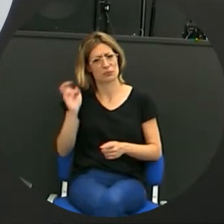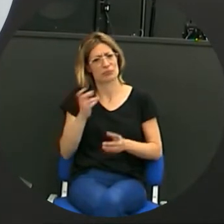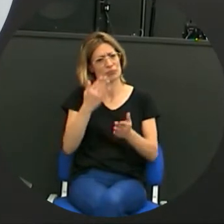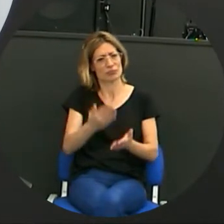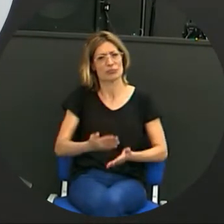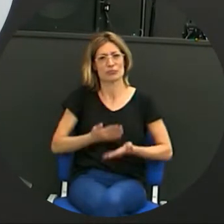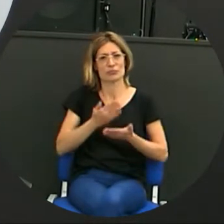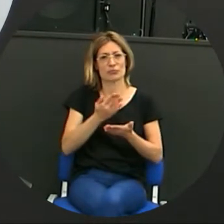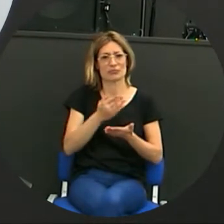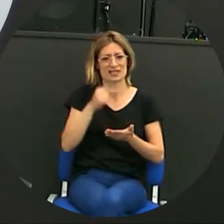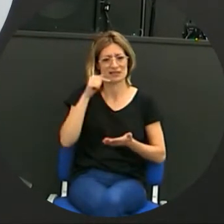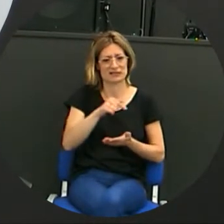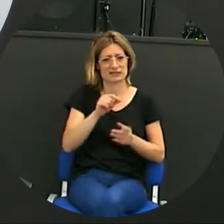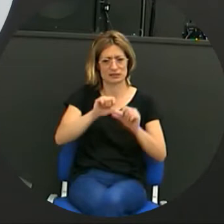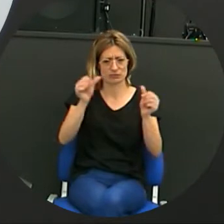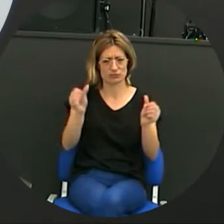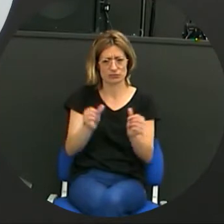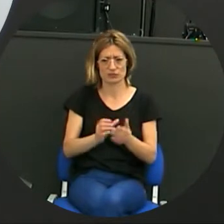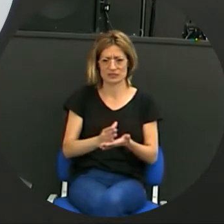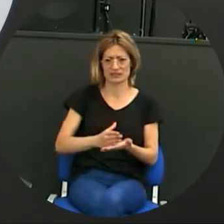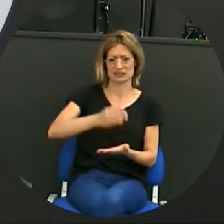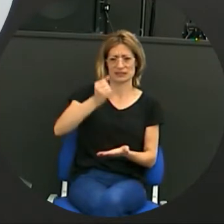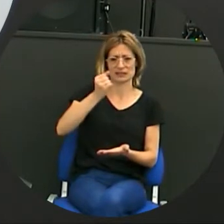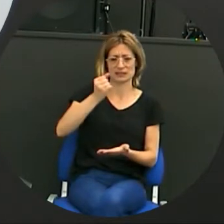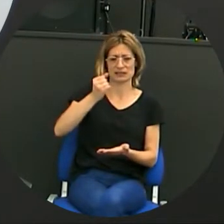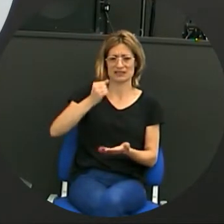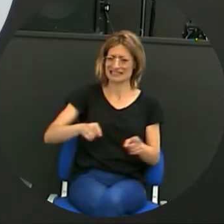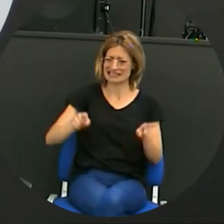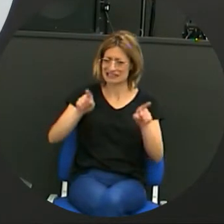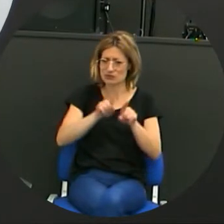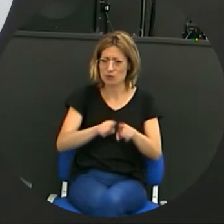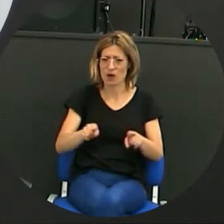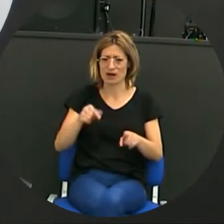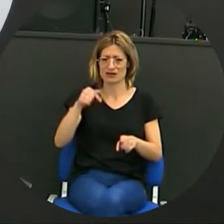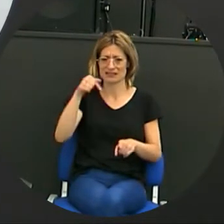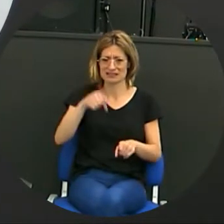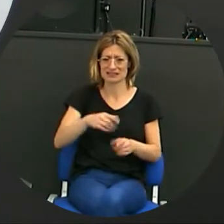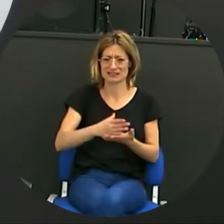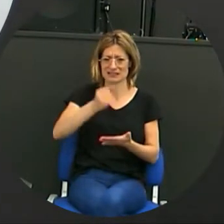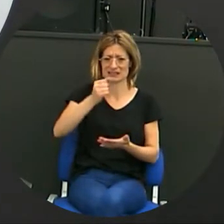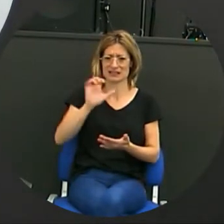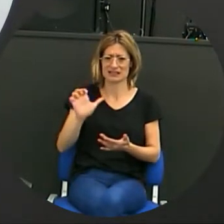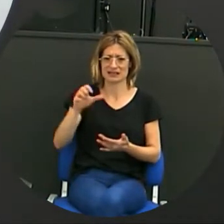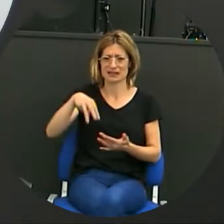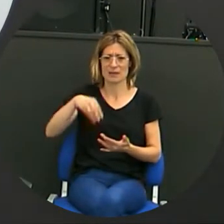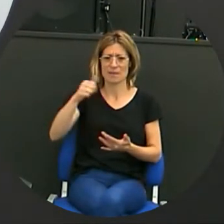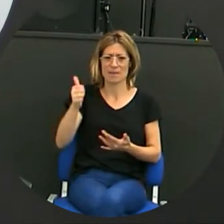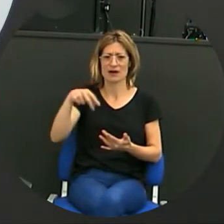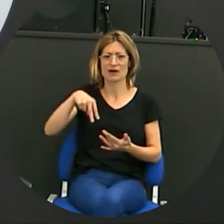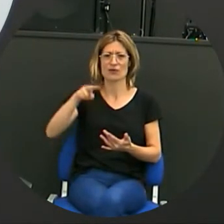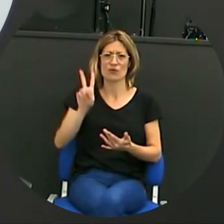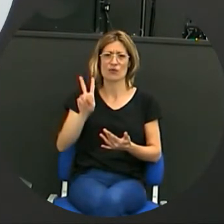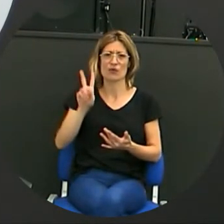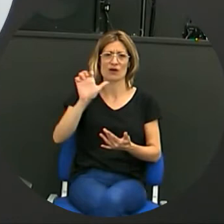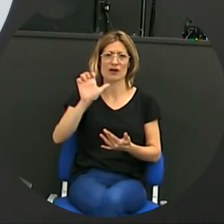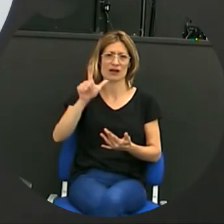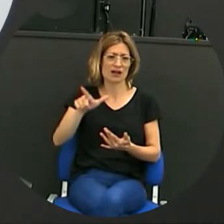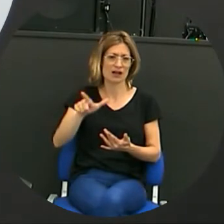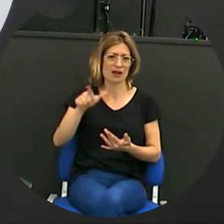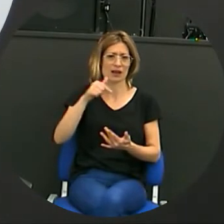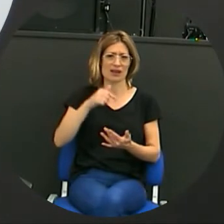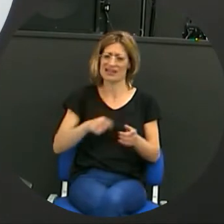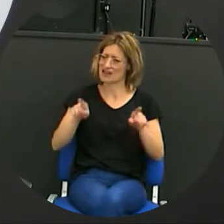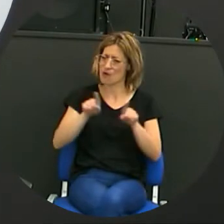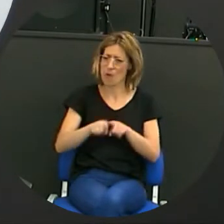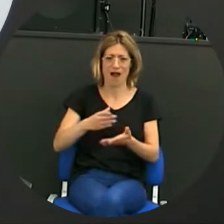que tenemos que ser. La iglesia Emmanuel, tenemos que tomar el referente de la iglesia de Antioquía. Y en Hechos